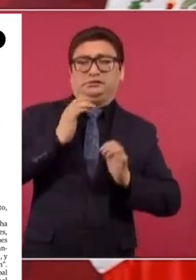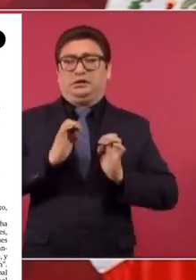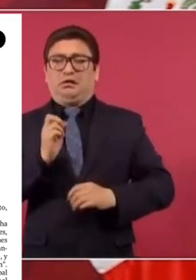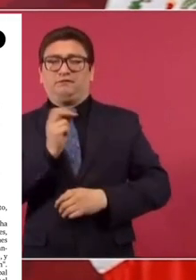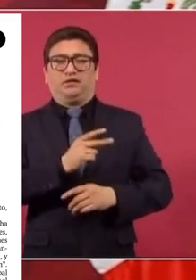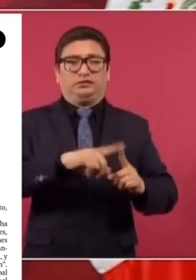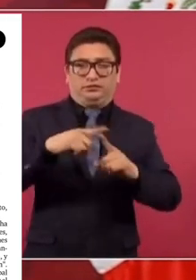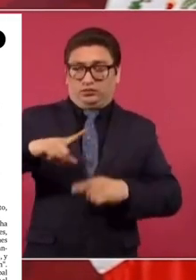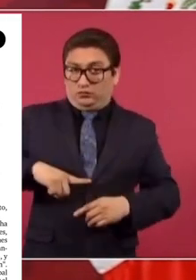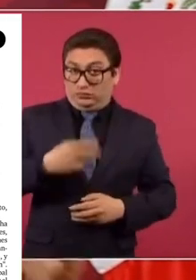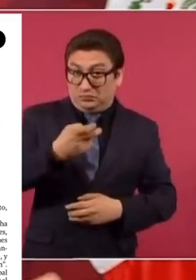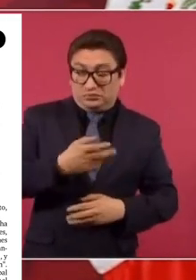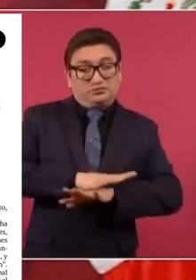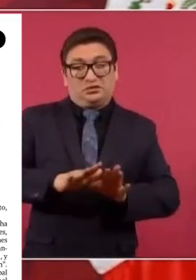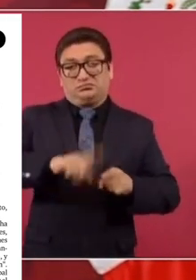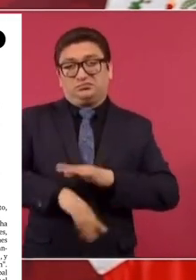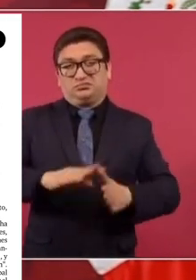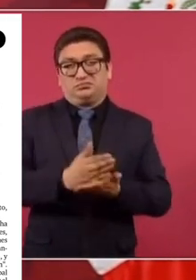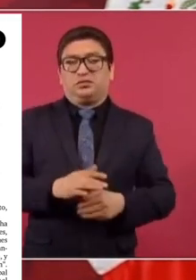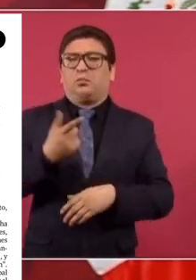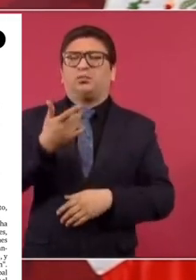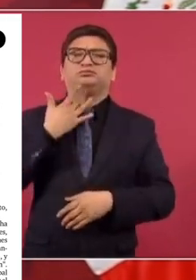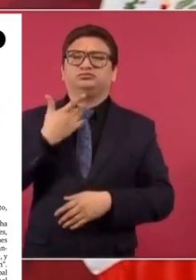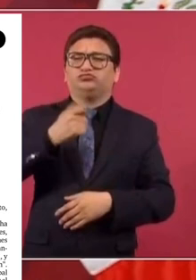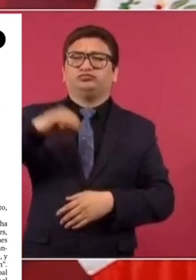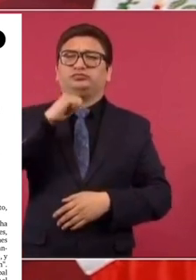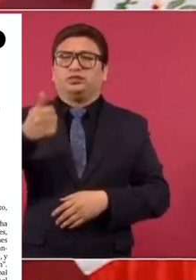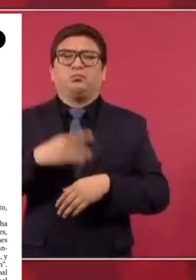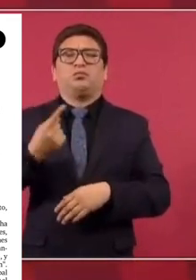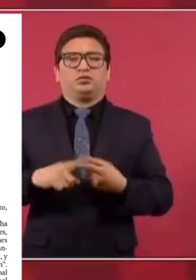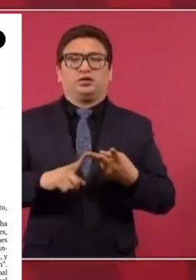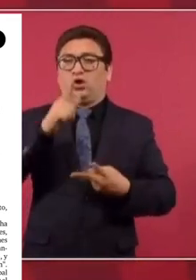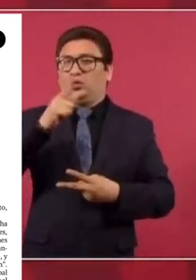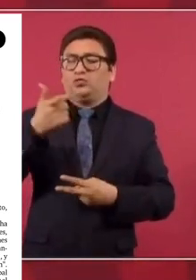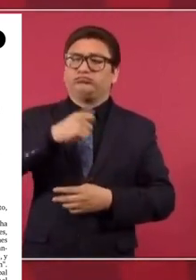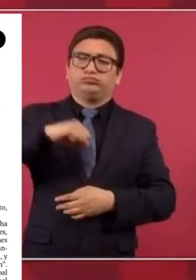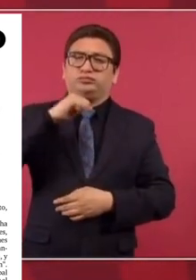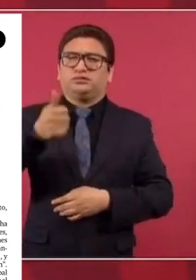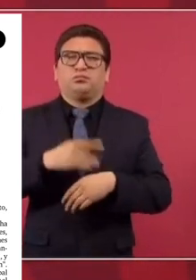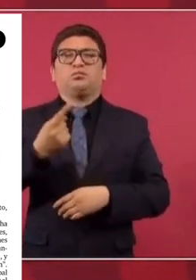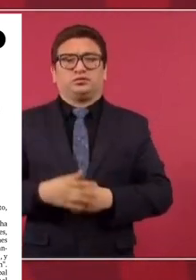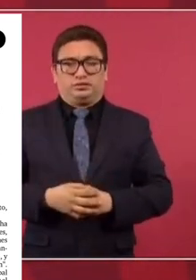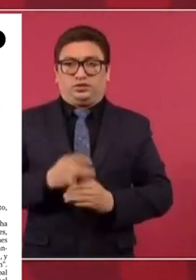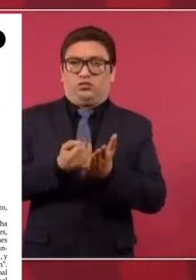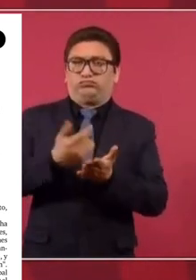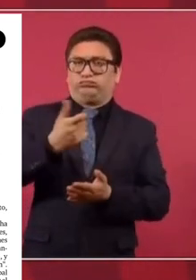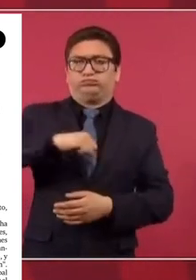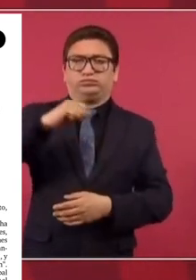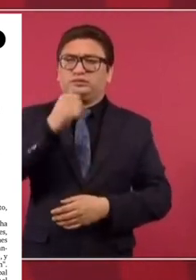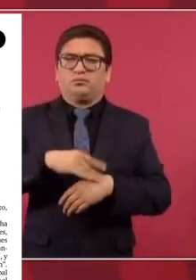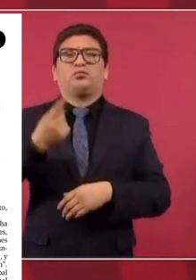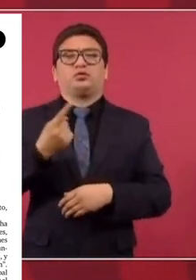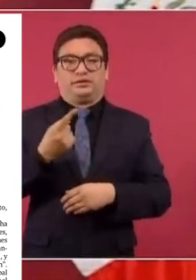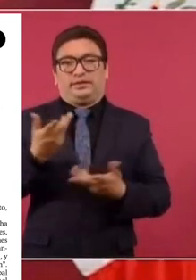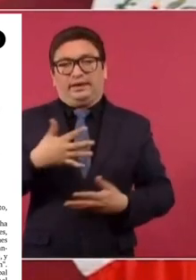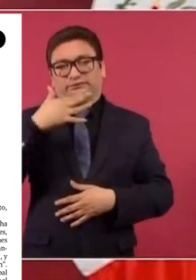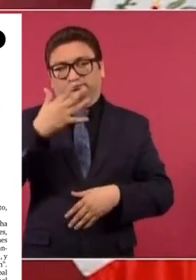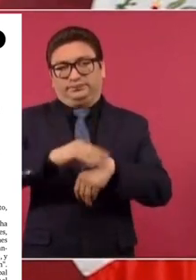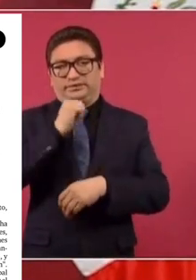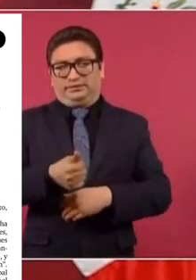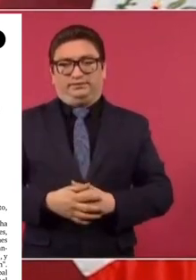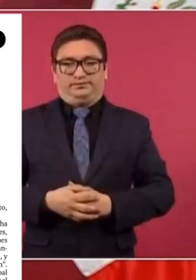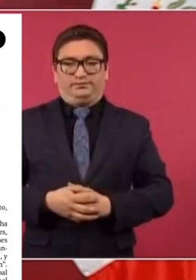privilegios en el gobierno. No. ¿Por qué no aumenta el precio de las gasolinas? ¿Por qué no aumenta el precio de la luz? ¿Por qué no aumenta los impuestos? Ah, porque no se permite la